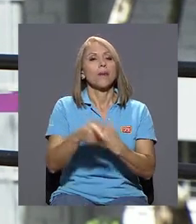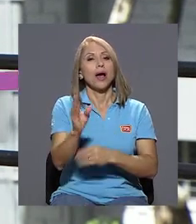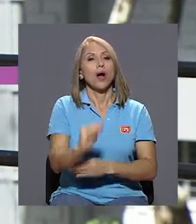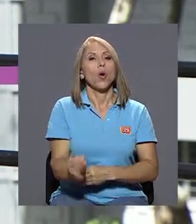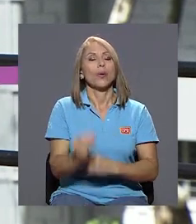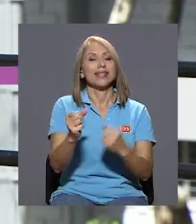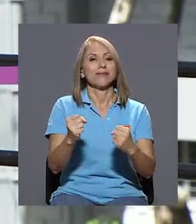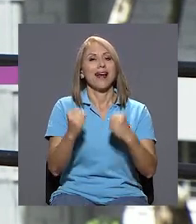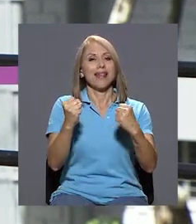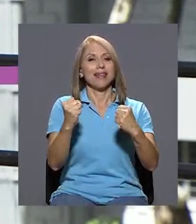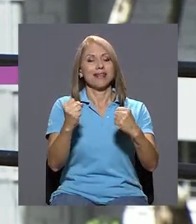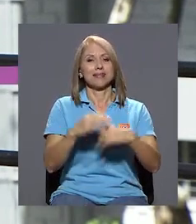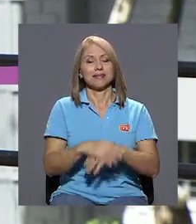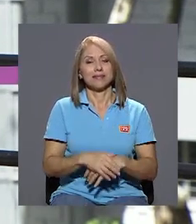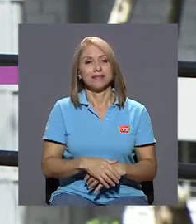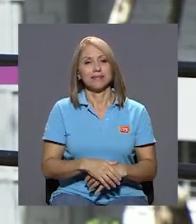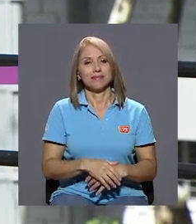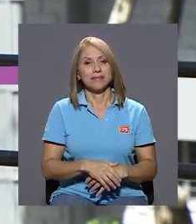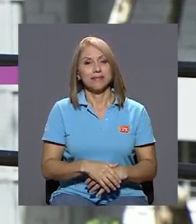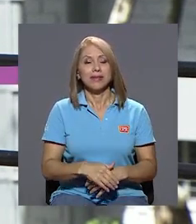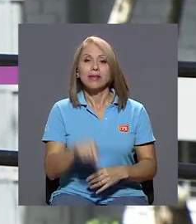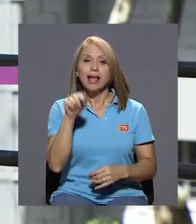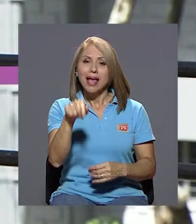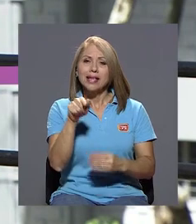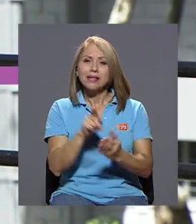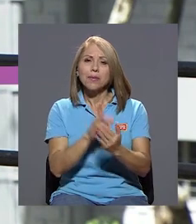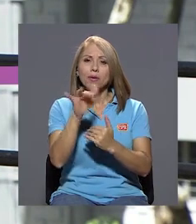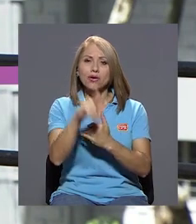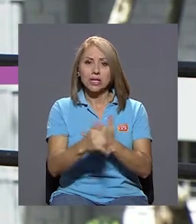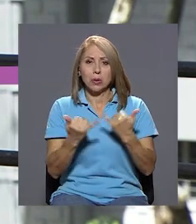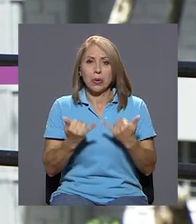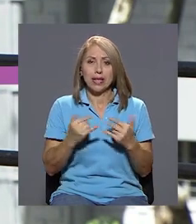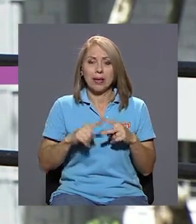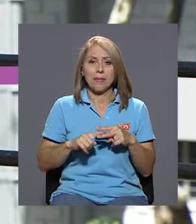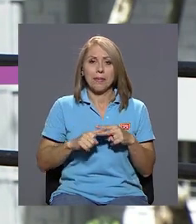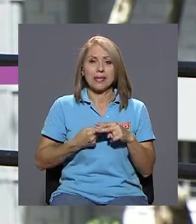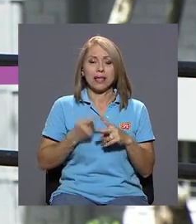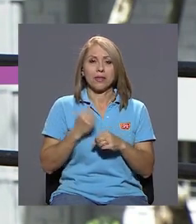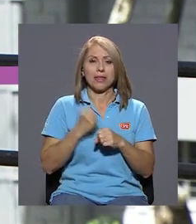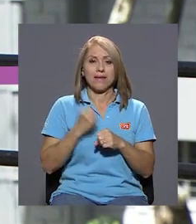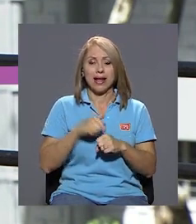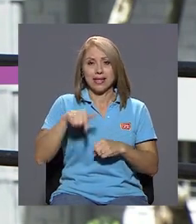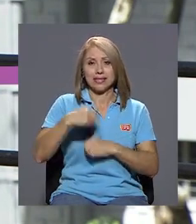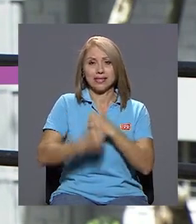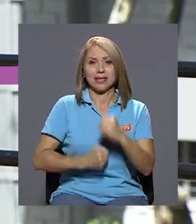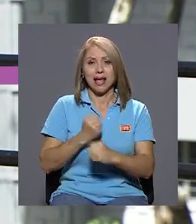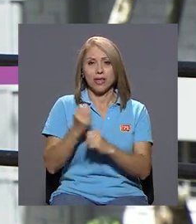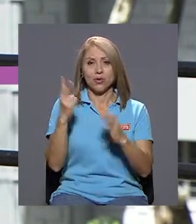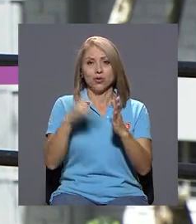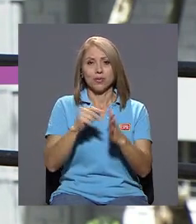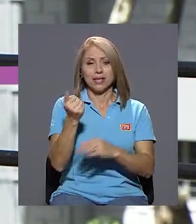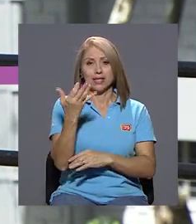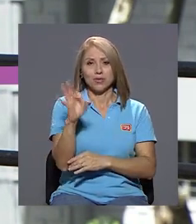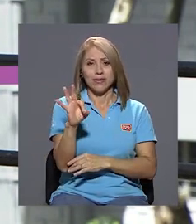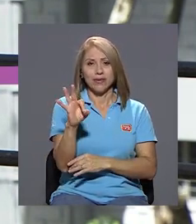llamamos Programa Jóvenes Valientes. Ese proyecto es el que estamos empezando a trabajar en